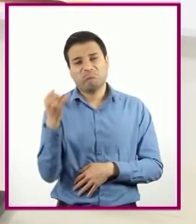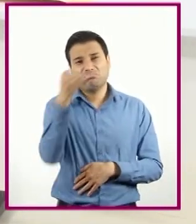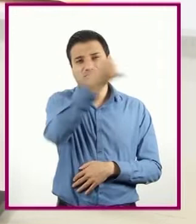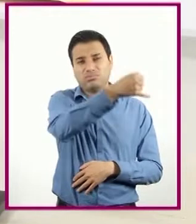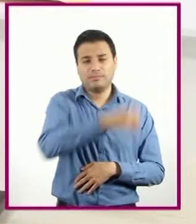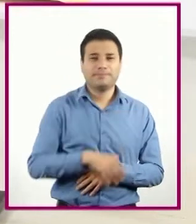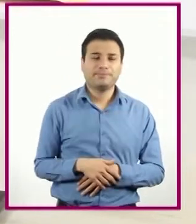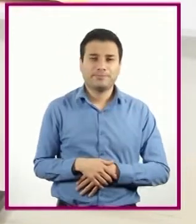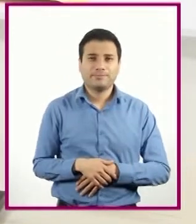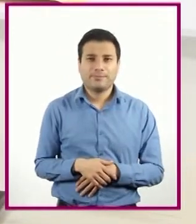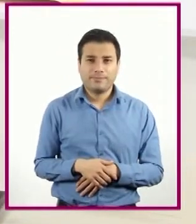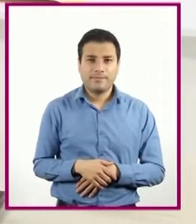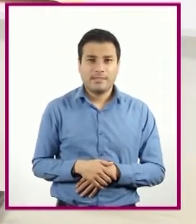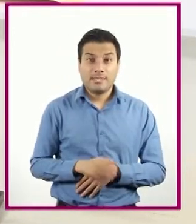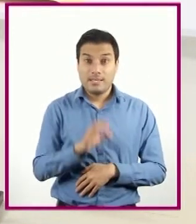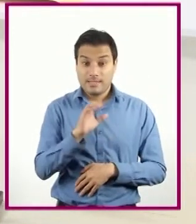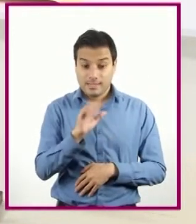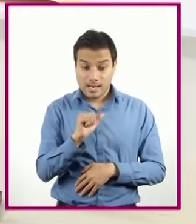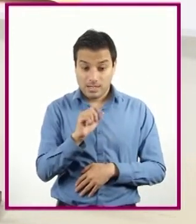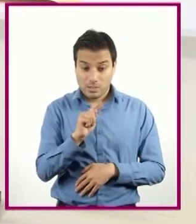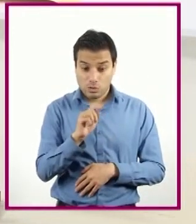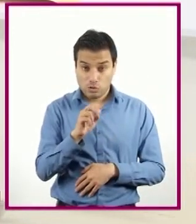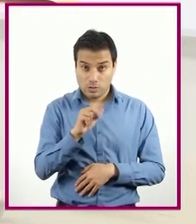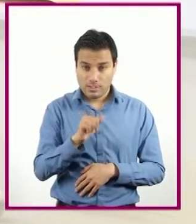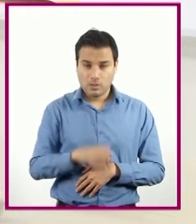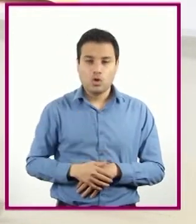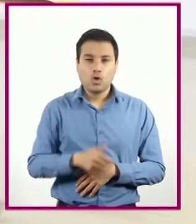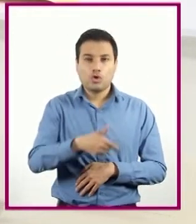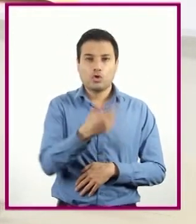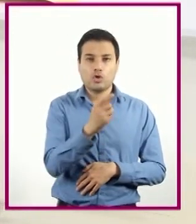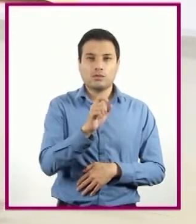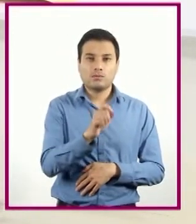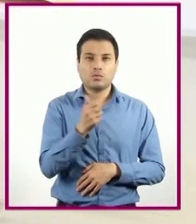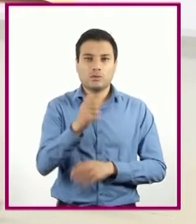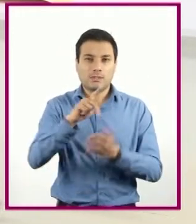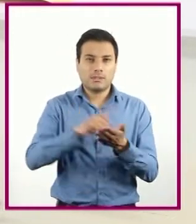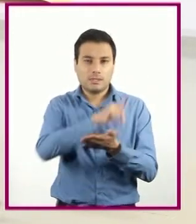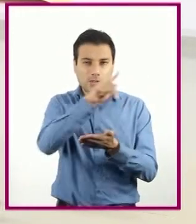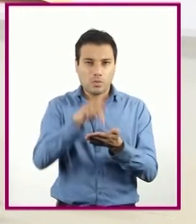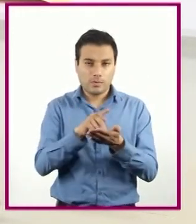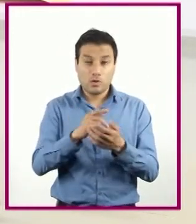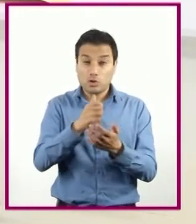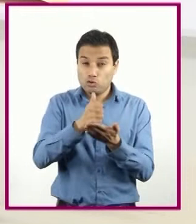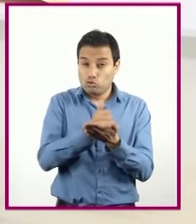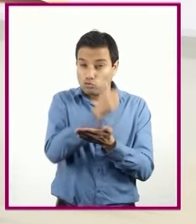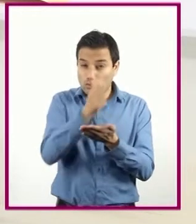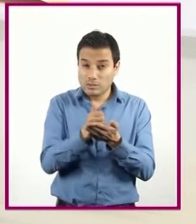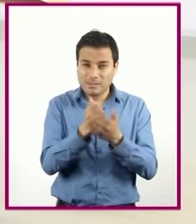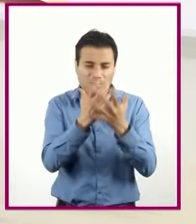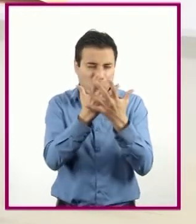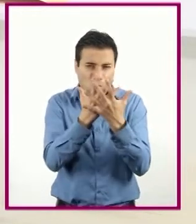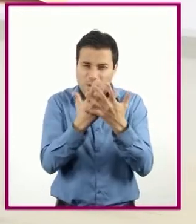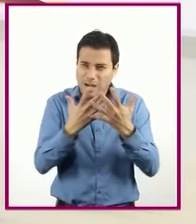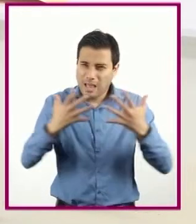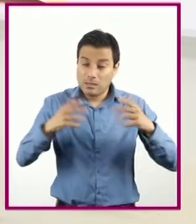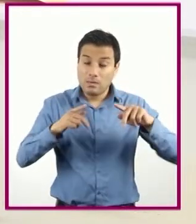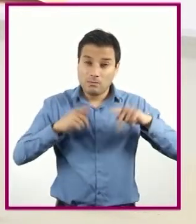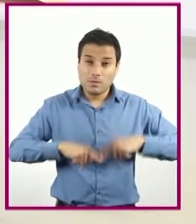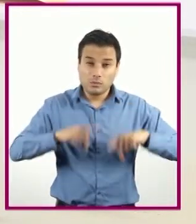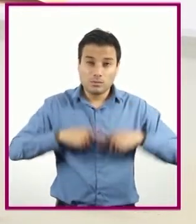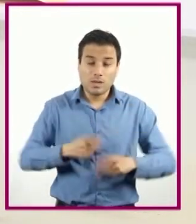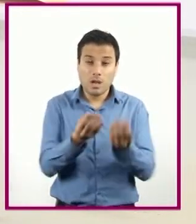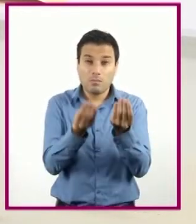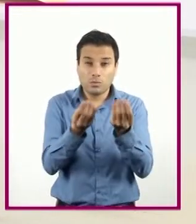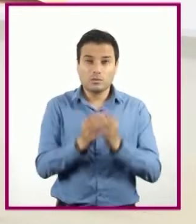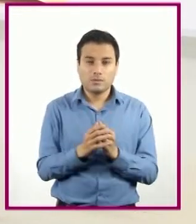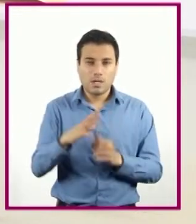La extensión de Cantona llegó a 12.6 kilómetros cuadrados. Era una ciudad densamente poblada que constaba de